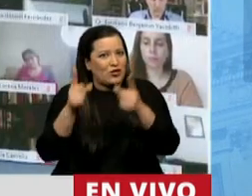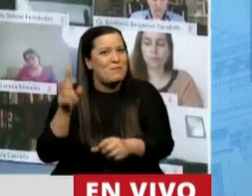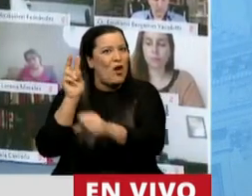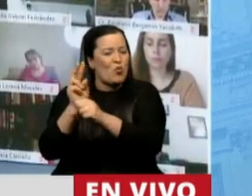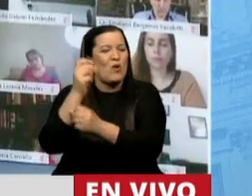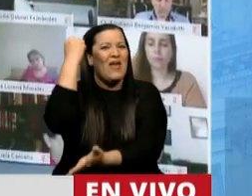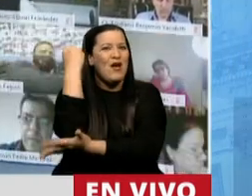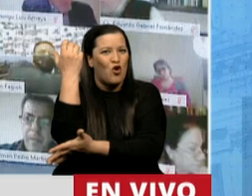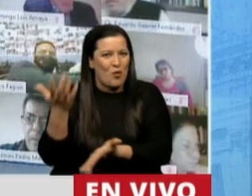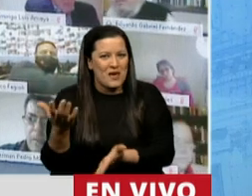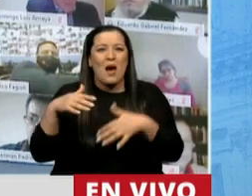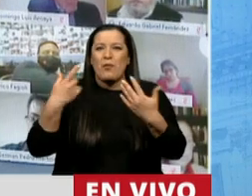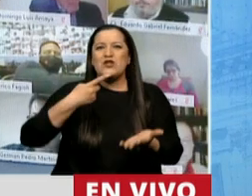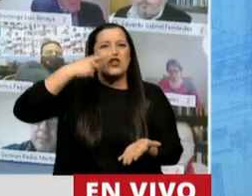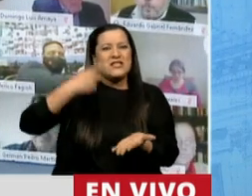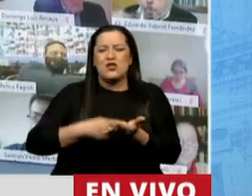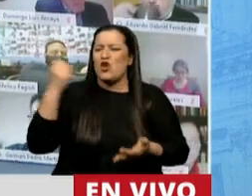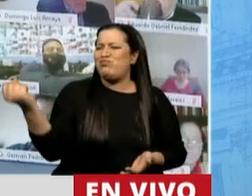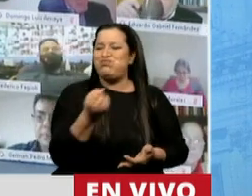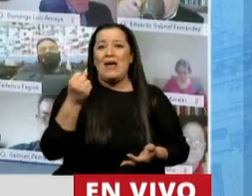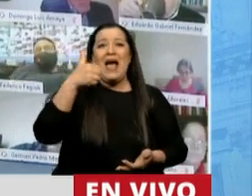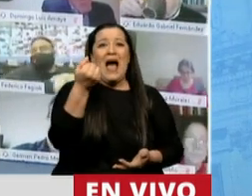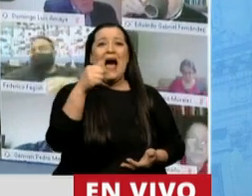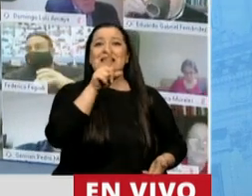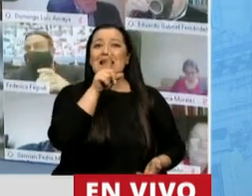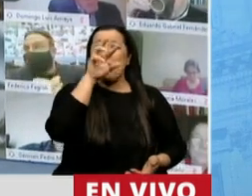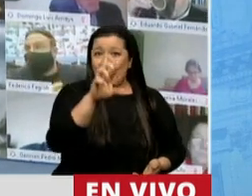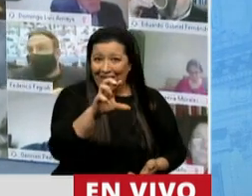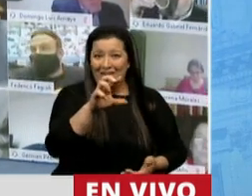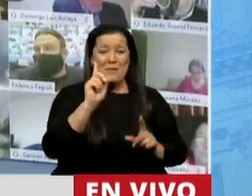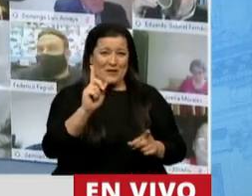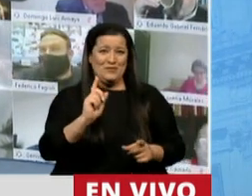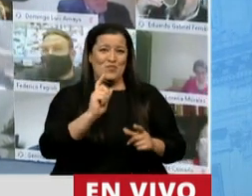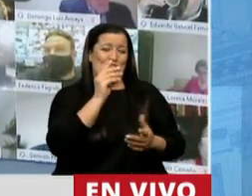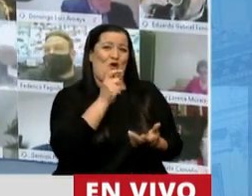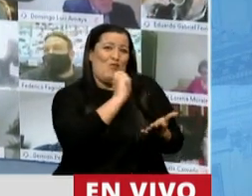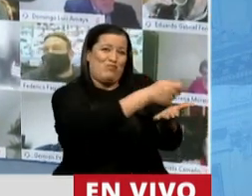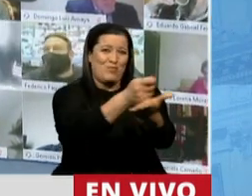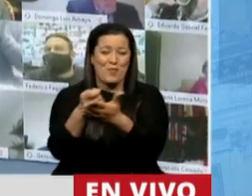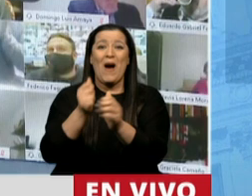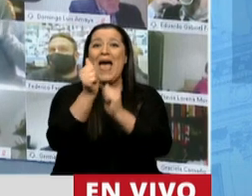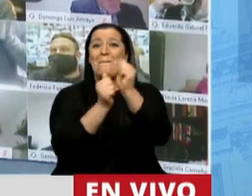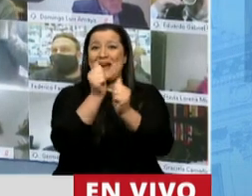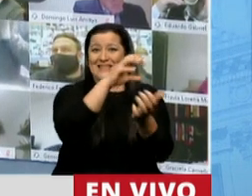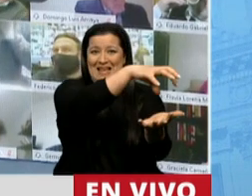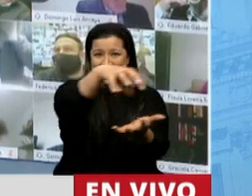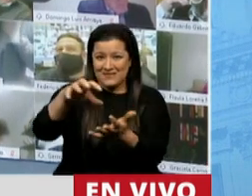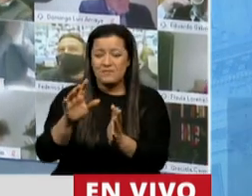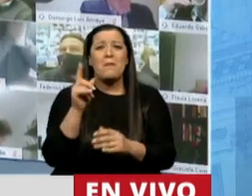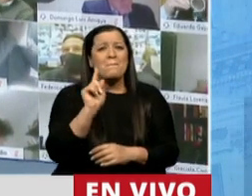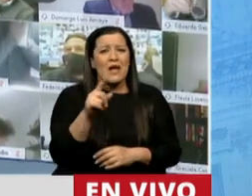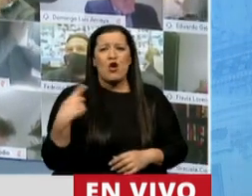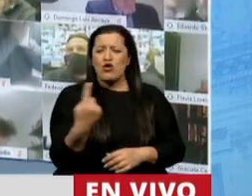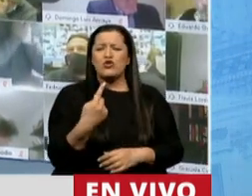por eso que una de las medidas más importantes que fue la del ATP se volcó a las distintas a las distintas empresas y vemos que en